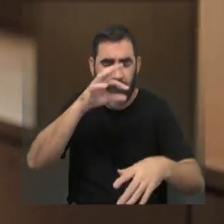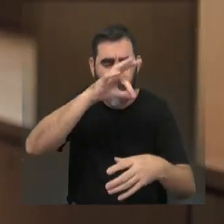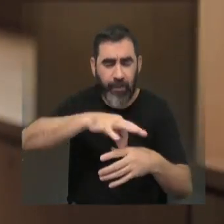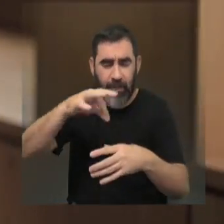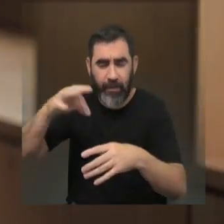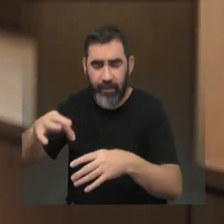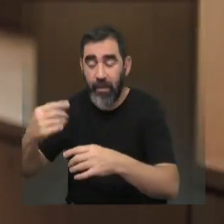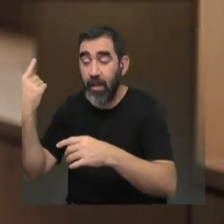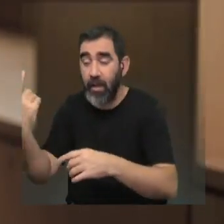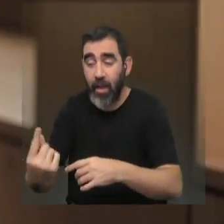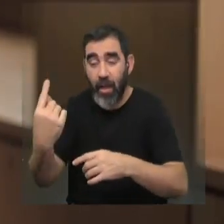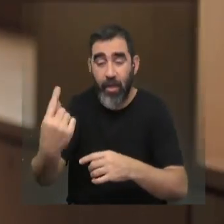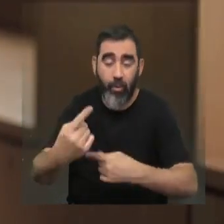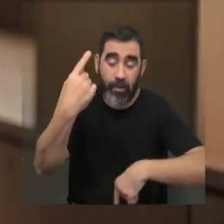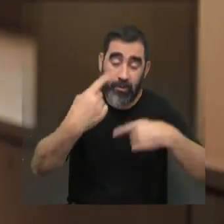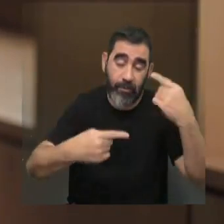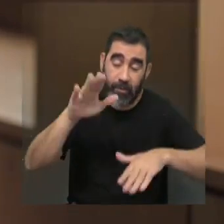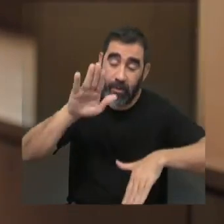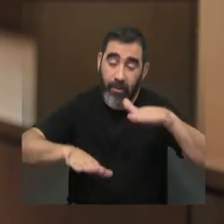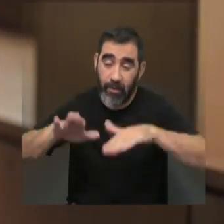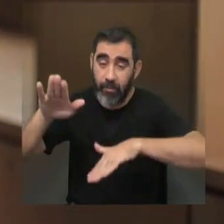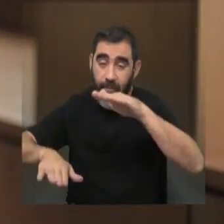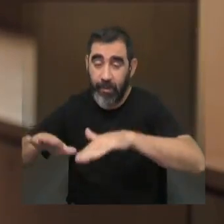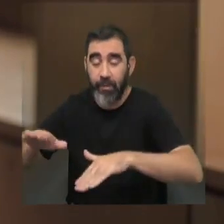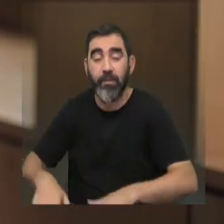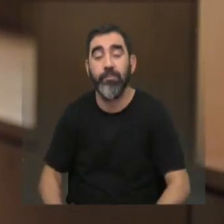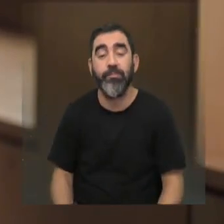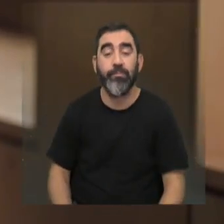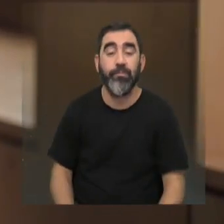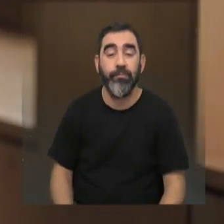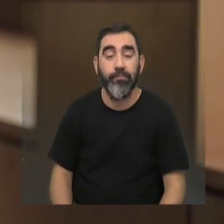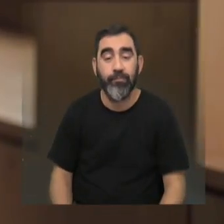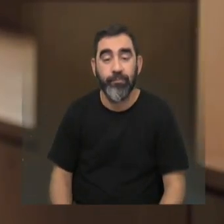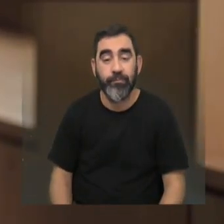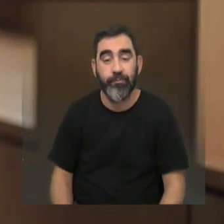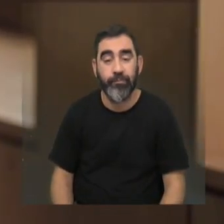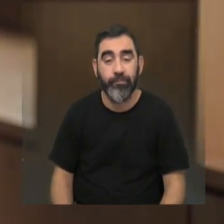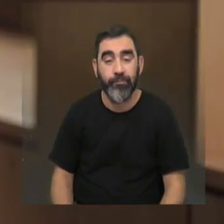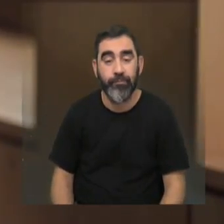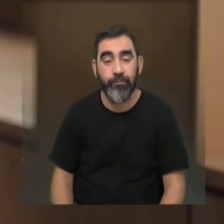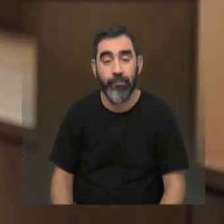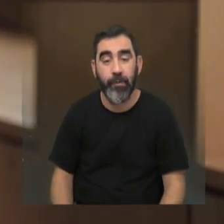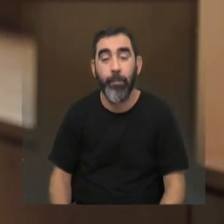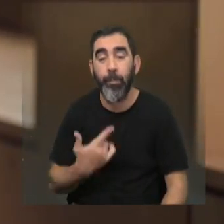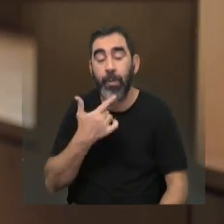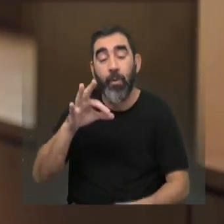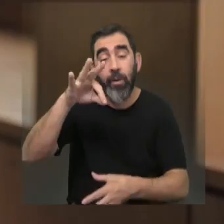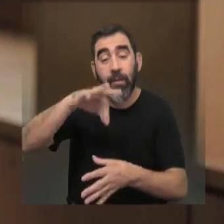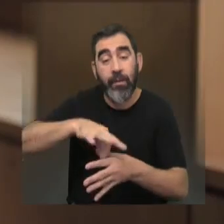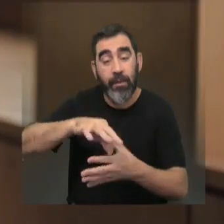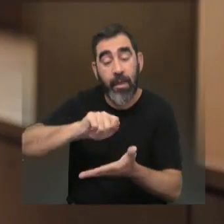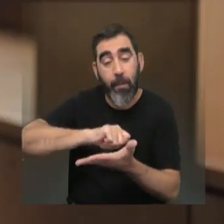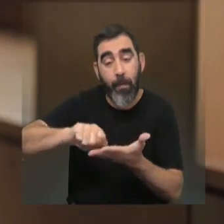no todas ellas van a funcionar con el mismo sistema de limpieza. En el caso de las tintas de marcador